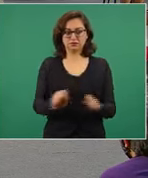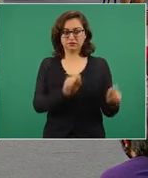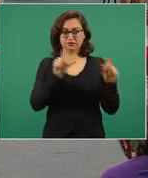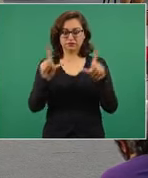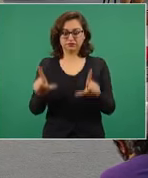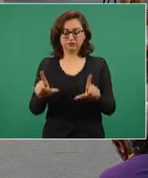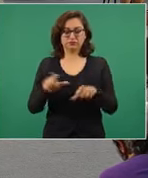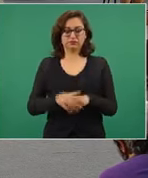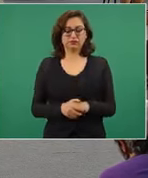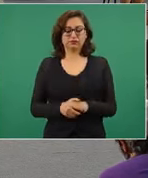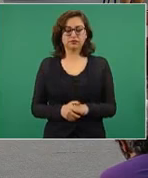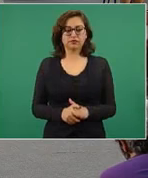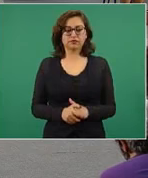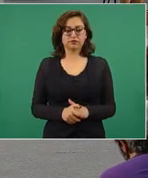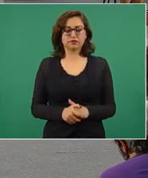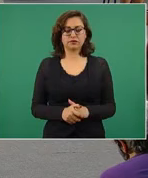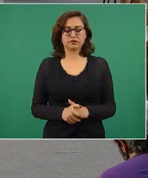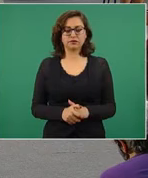La anterior.